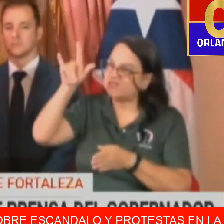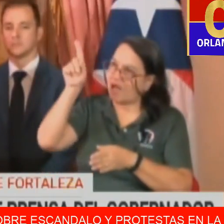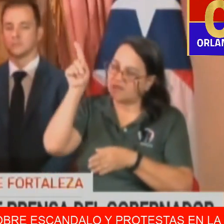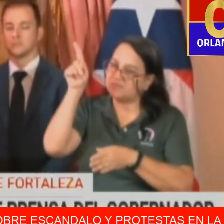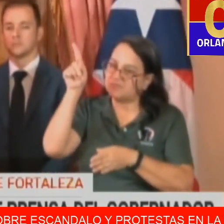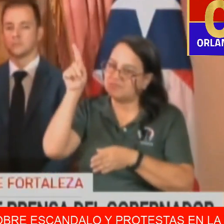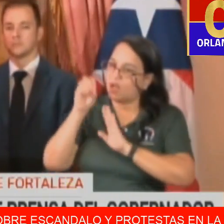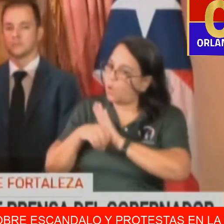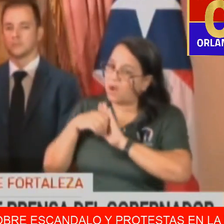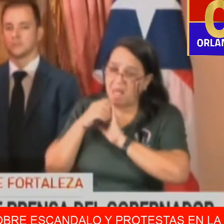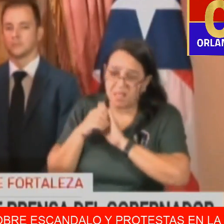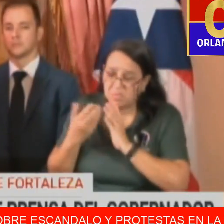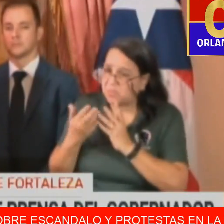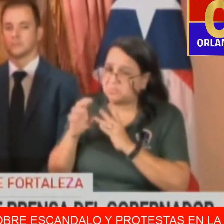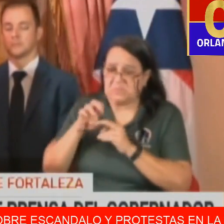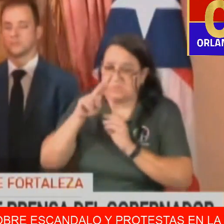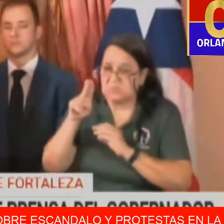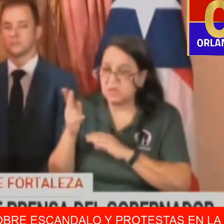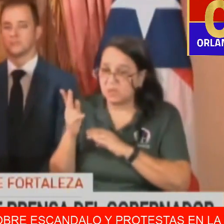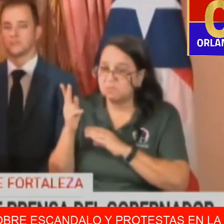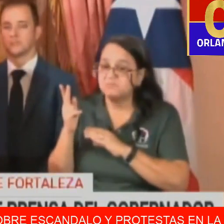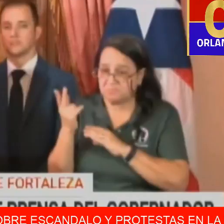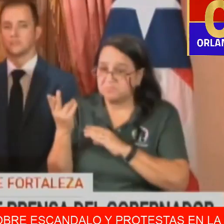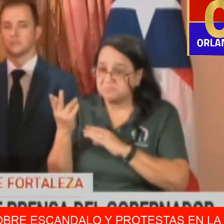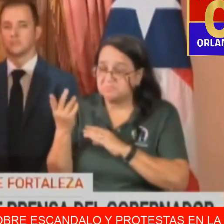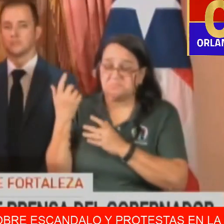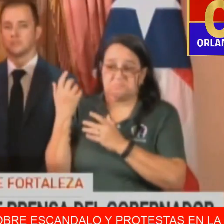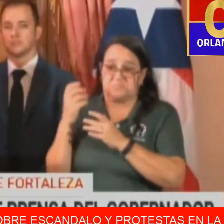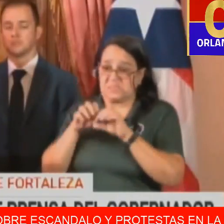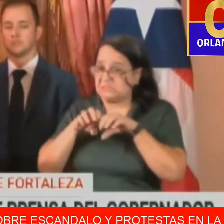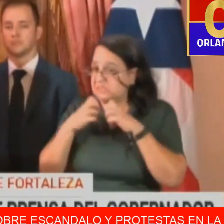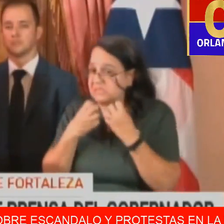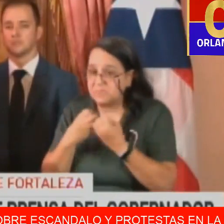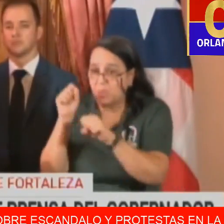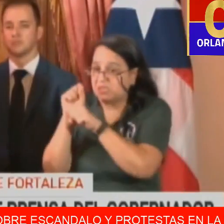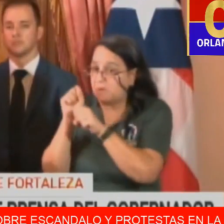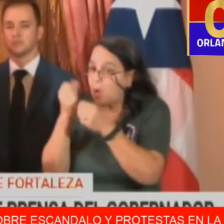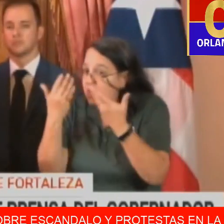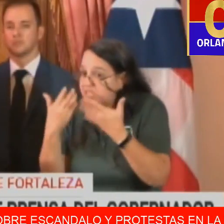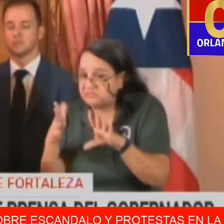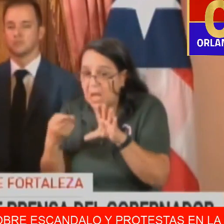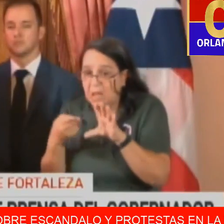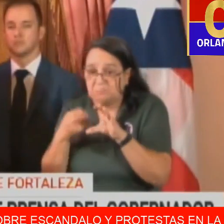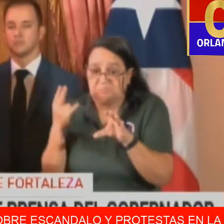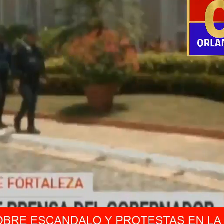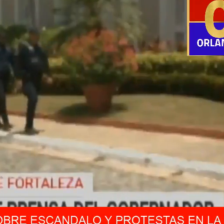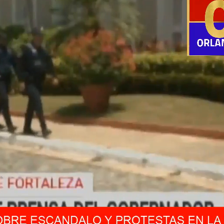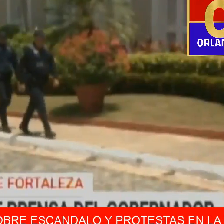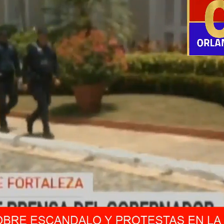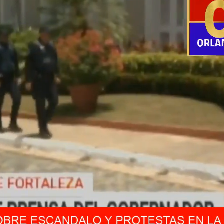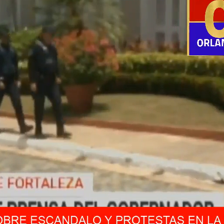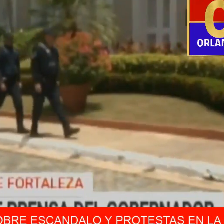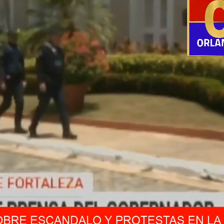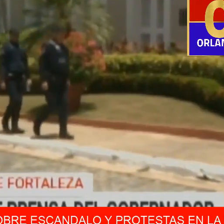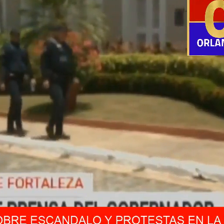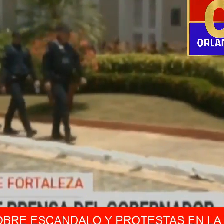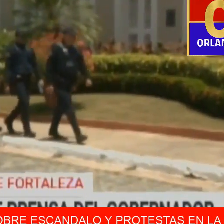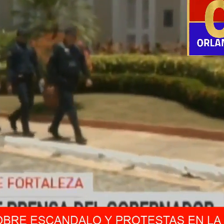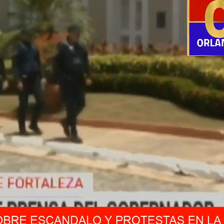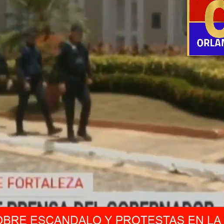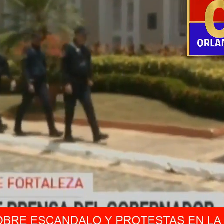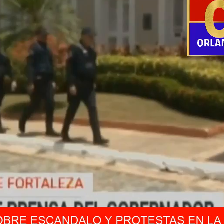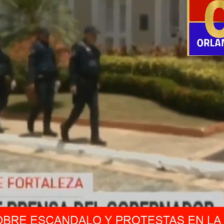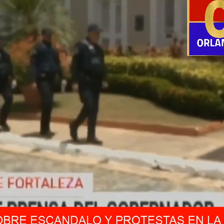su mandato, en cuanto al equipo de trabajo que ya no está y quién vendría